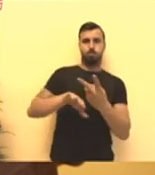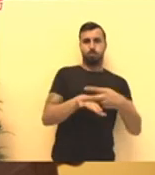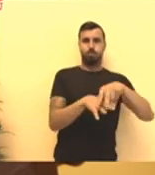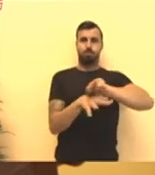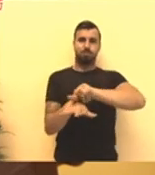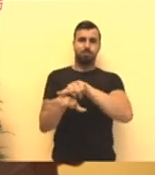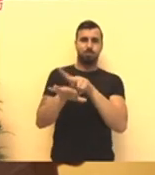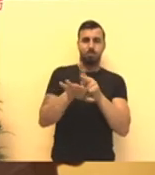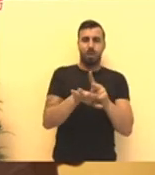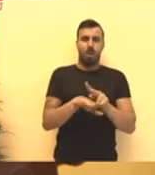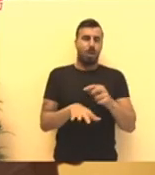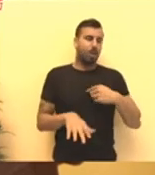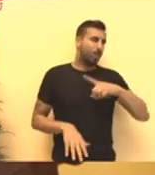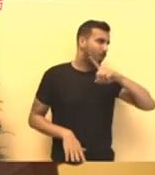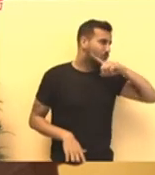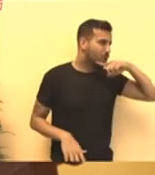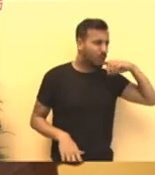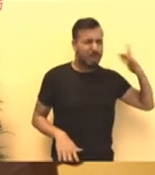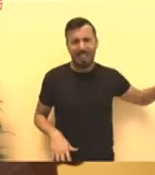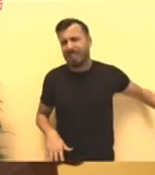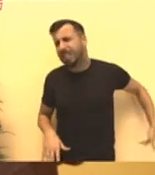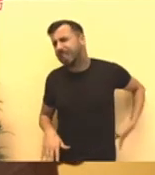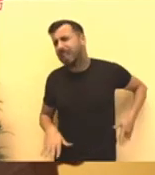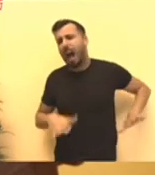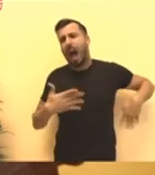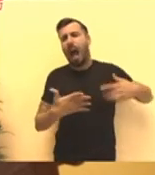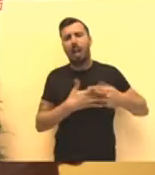mover. O sea, yo hoy tengo agujetas hasta las pestañas,